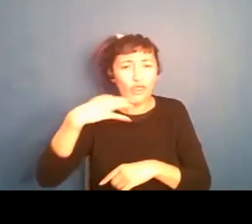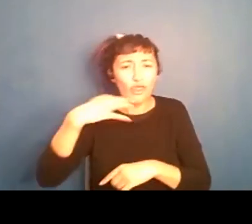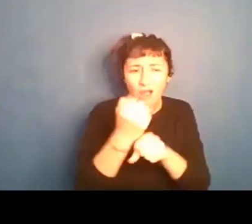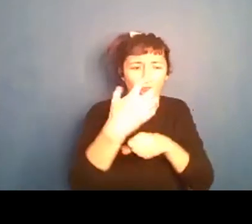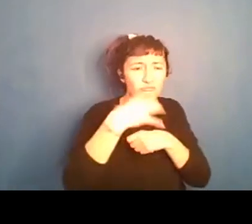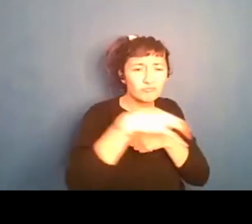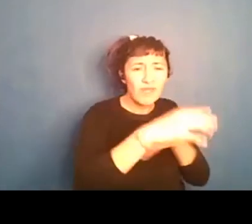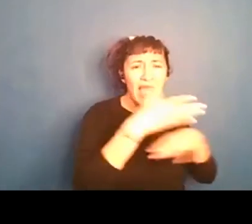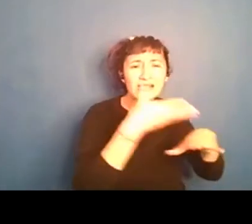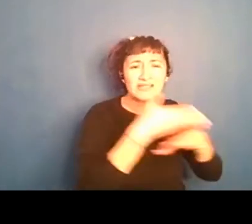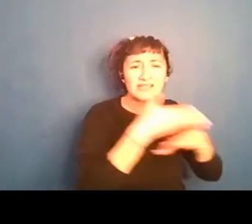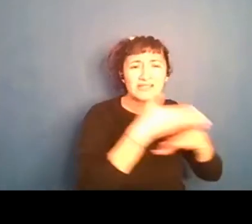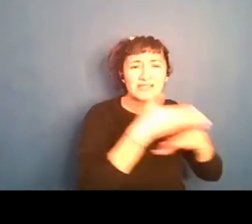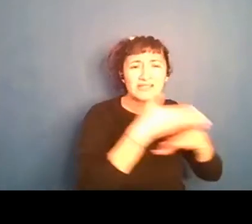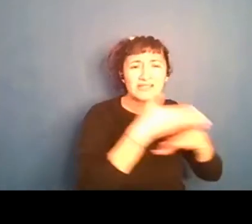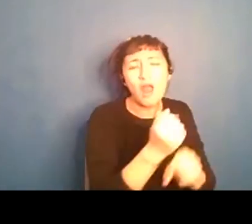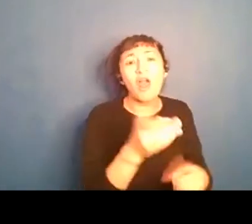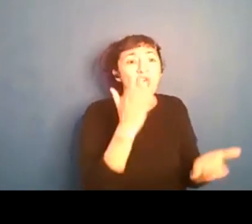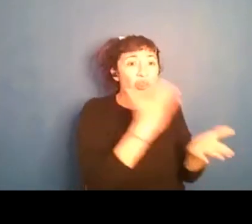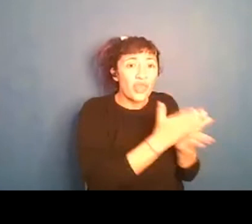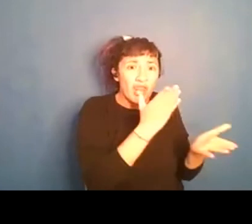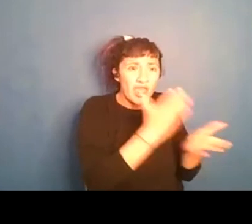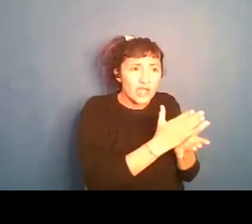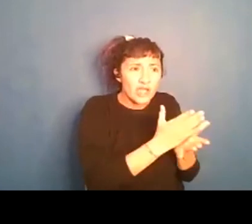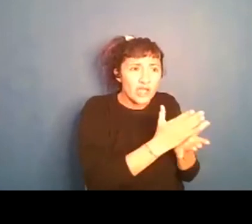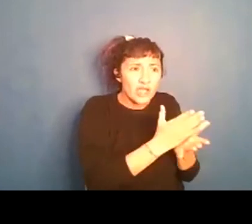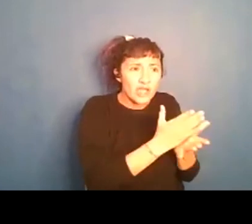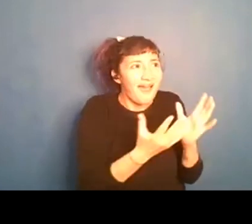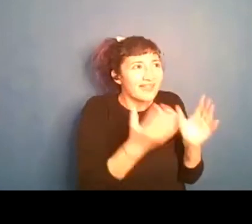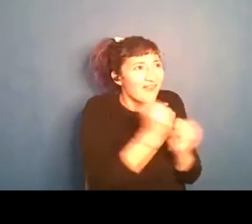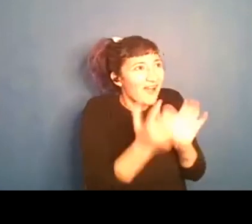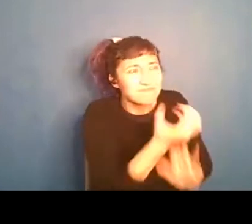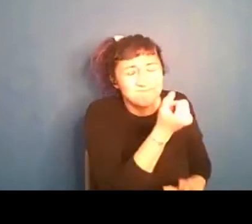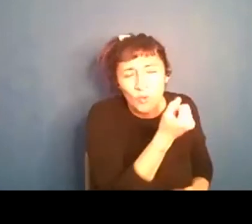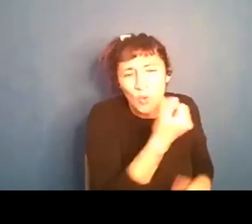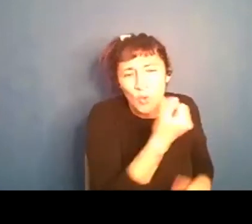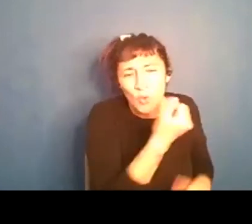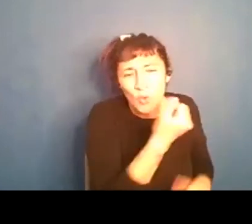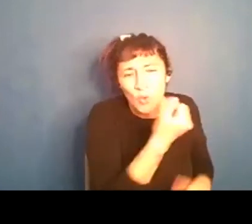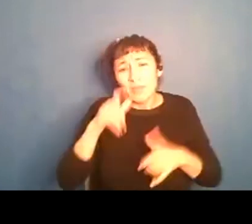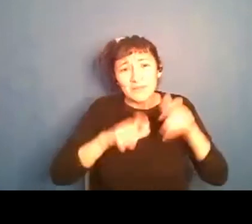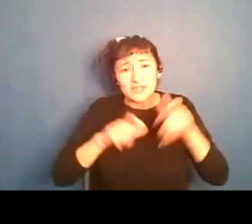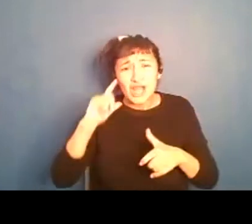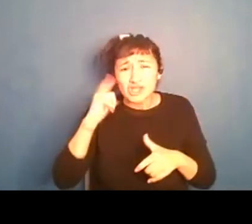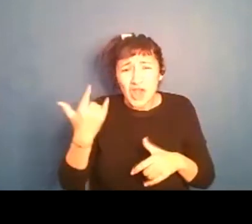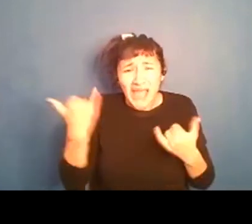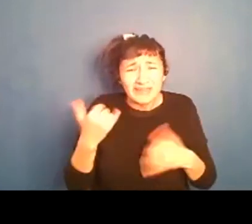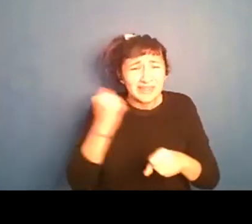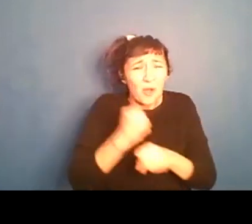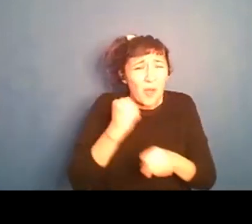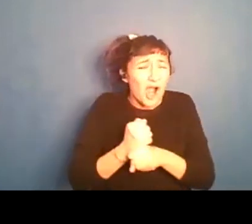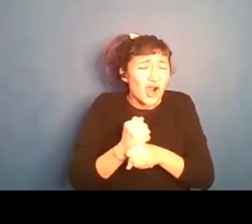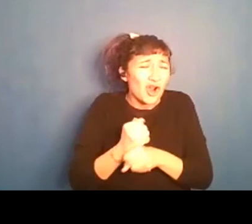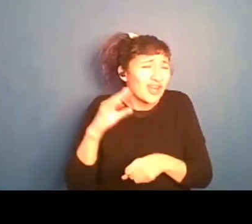laboral o los derechos, por ejemplo, para obtener trabajo, la cantidad de personas sordas que tienen trabajos precarizados. Sí, ¿Por